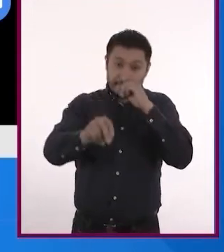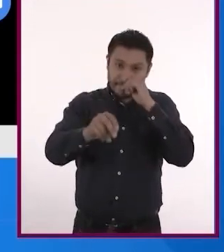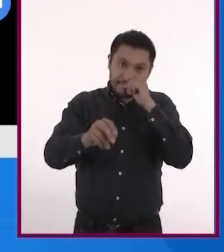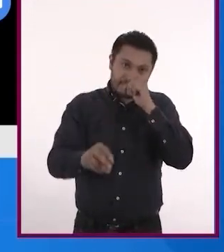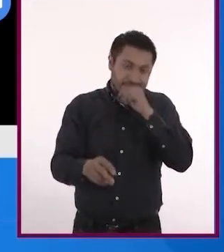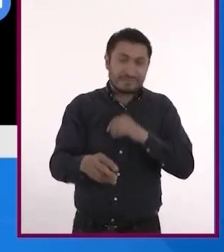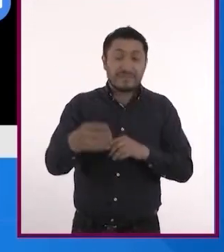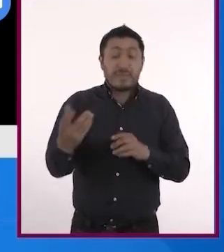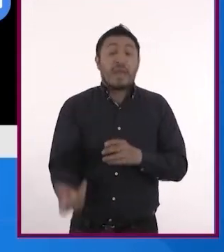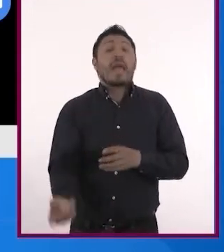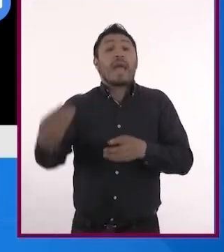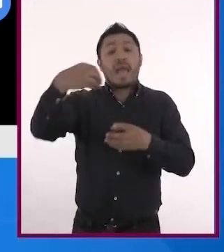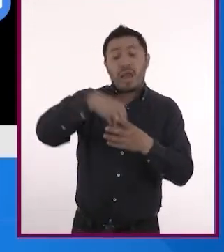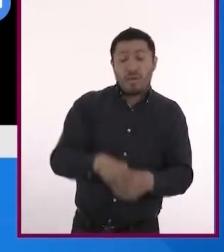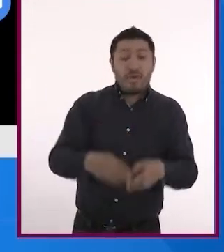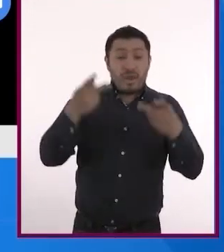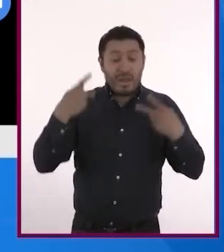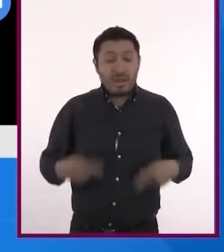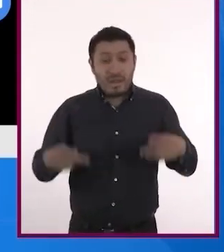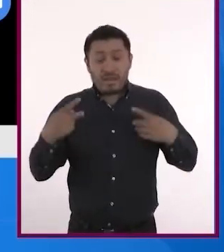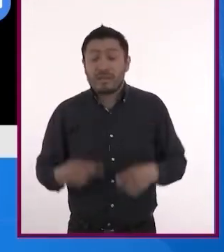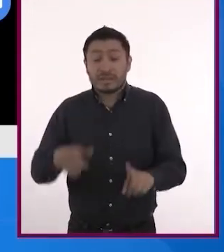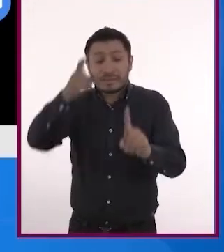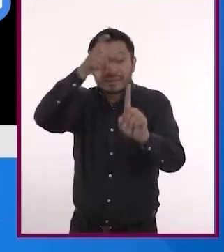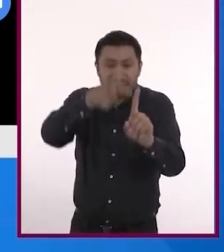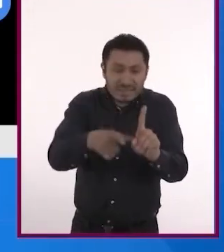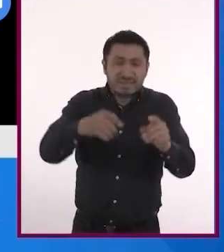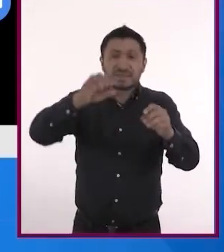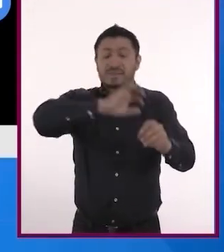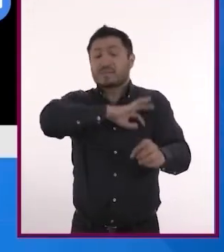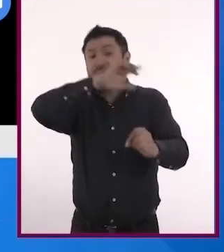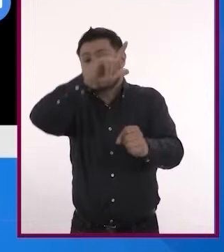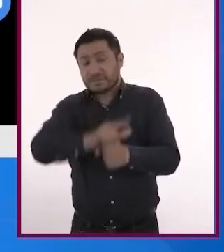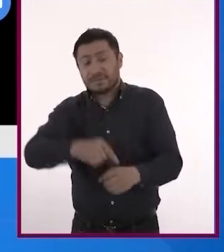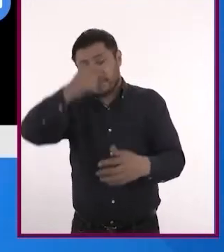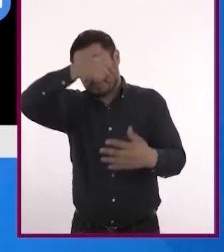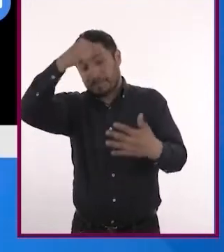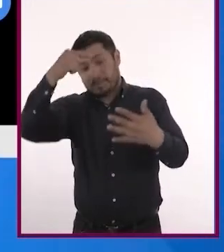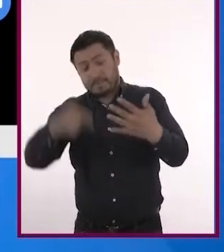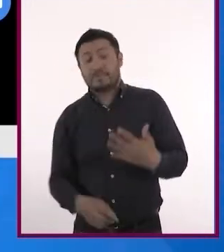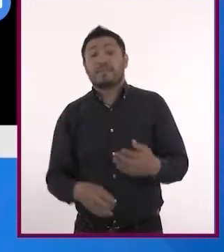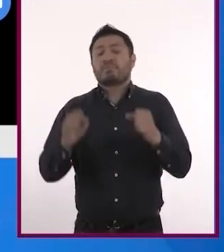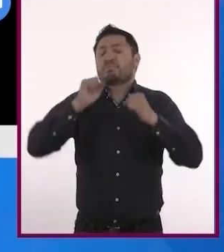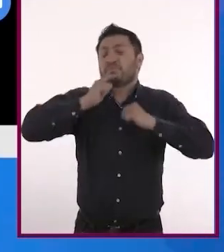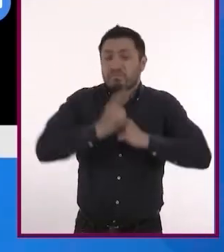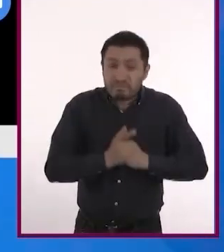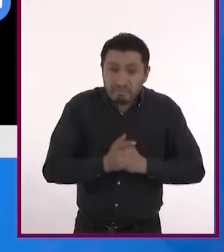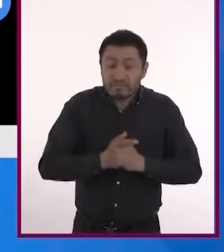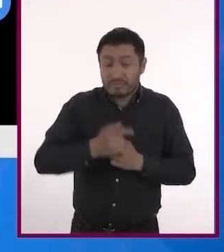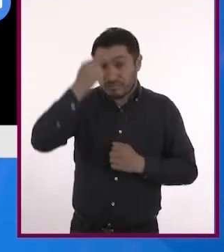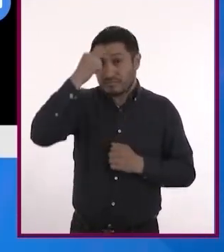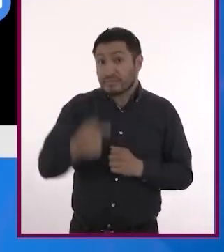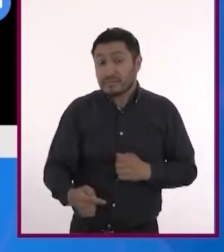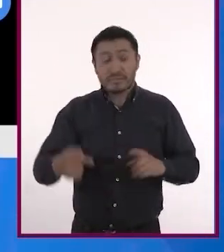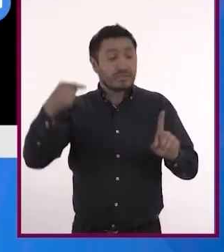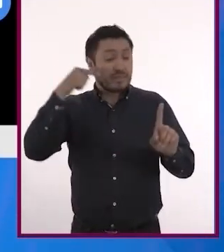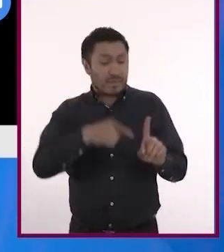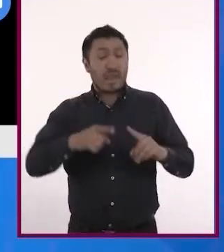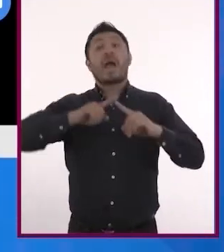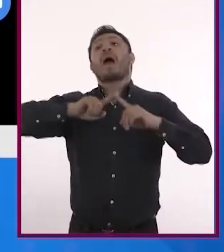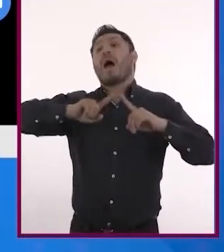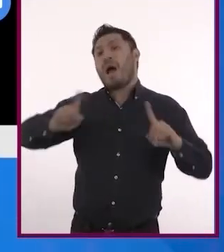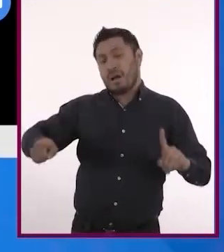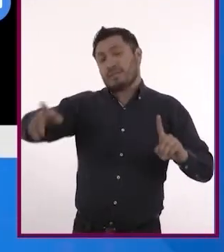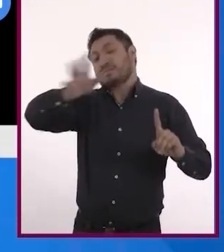una persona que tiene ciertas características o ciertas condiciones que lo hacen